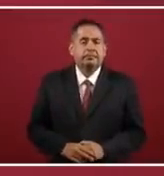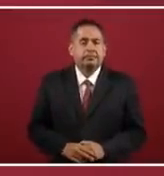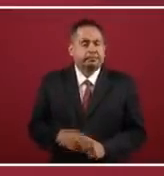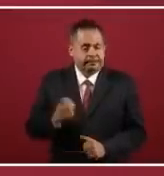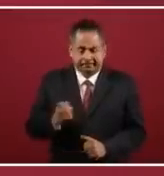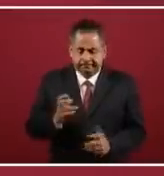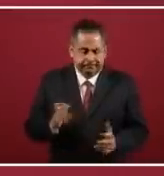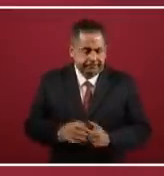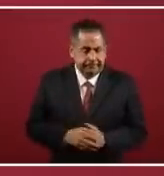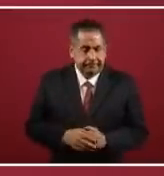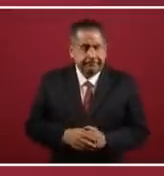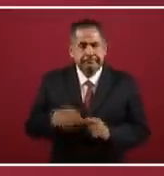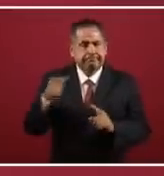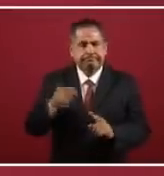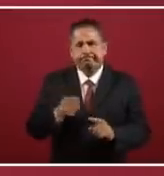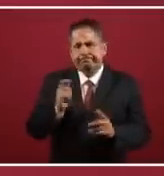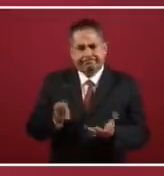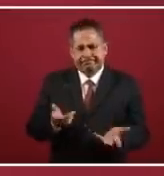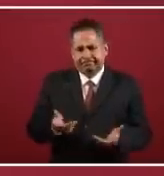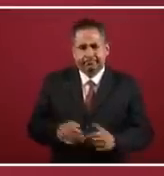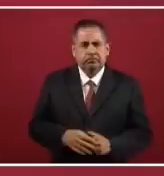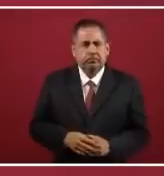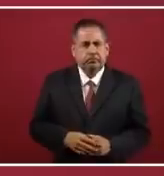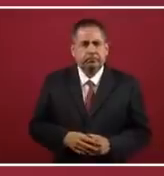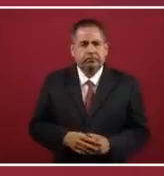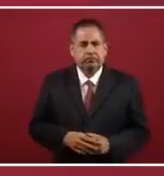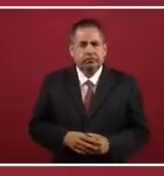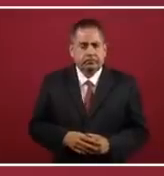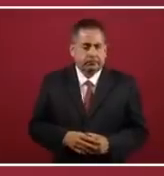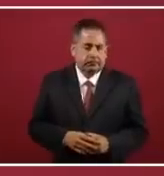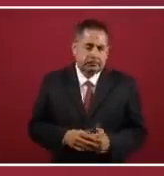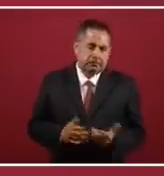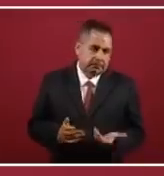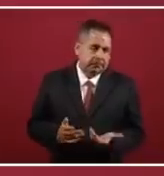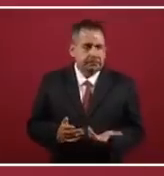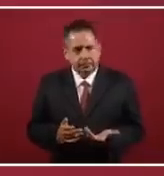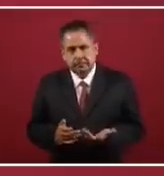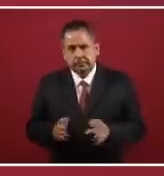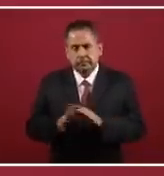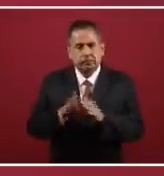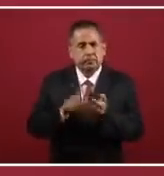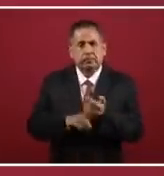Eso tiene que ver, en algunos casos, con